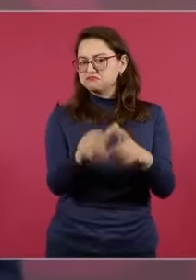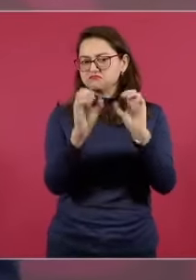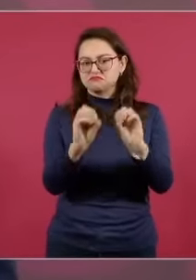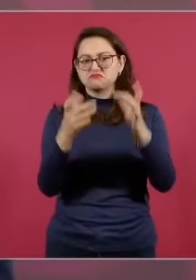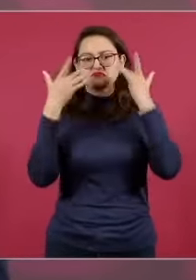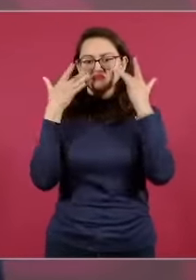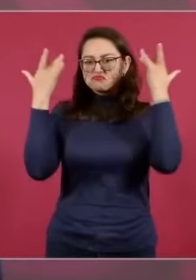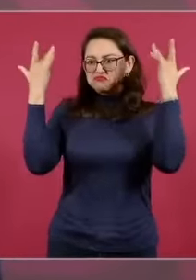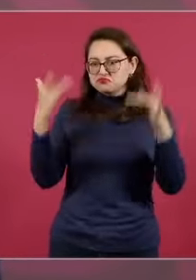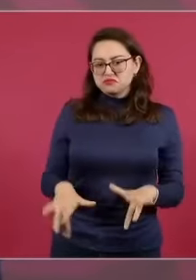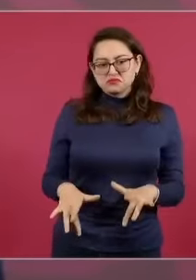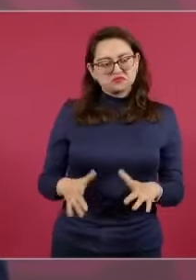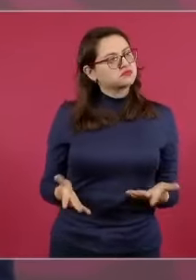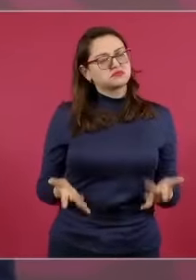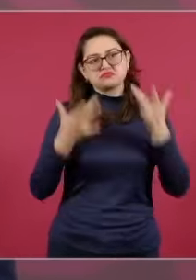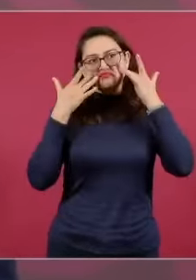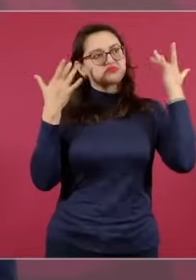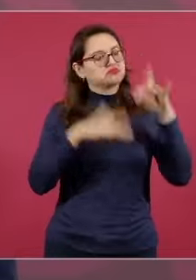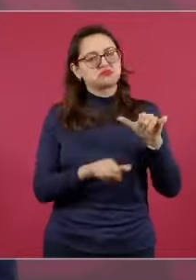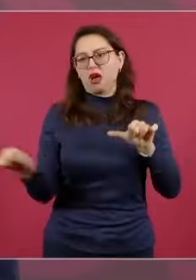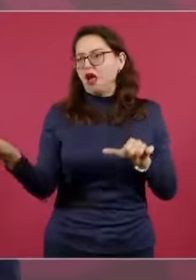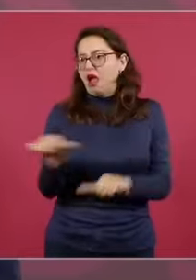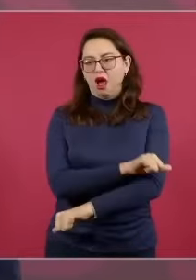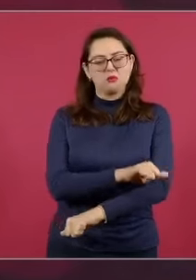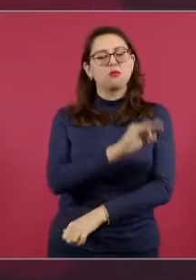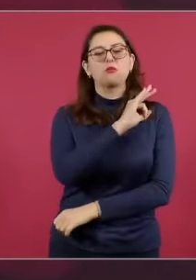se le pueda sustituir.